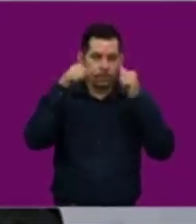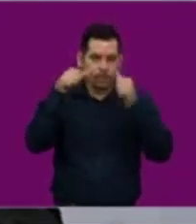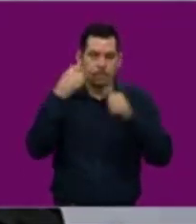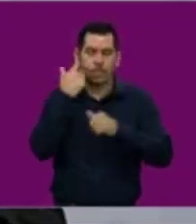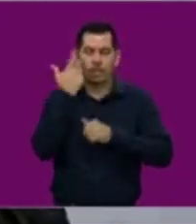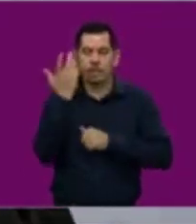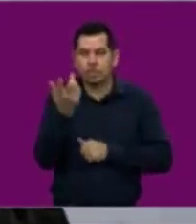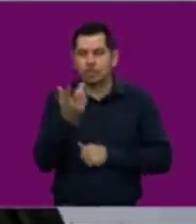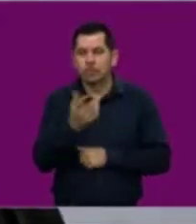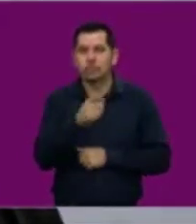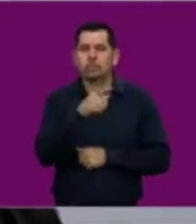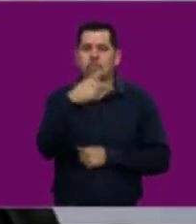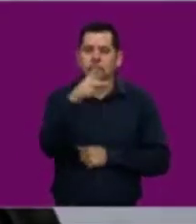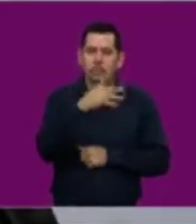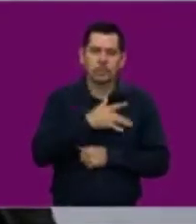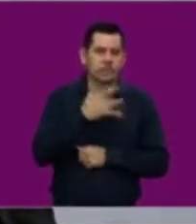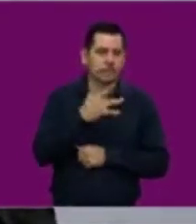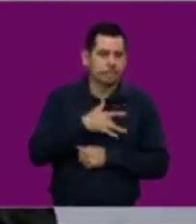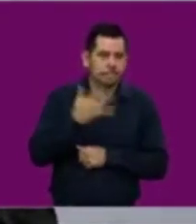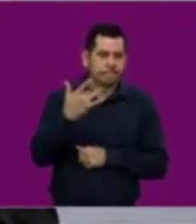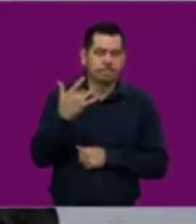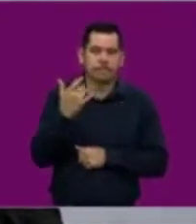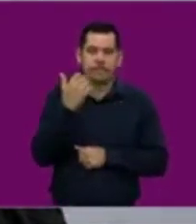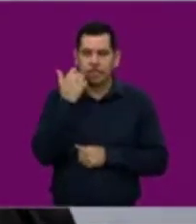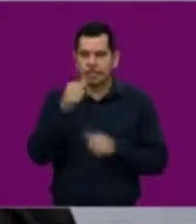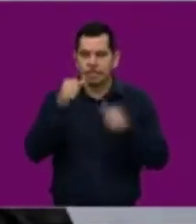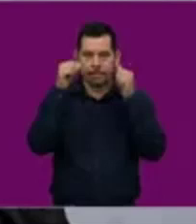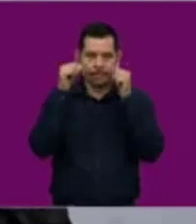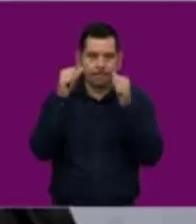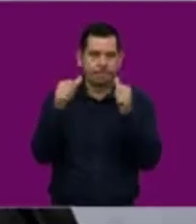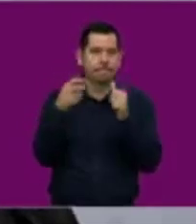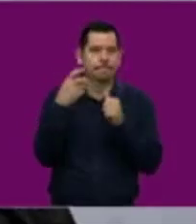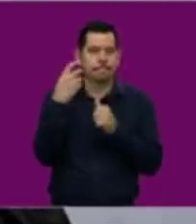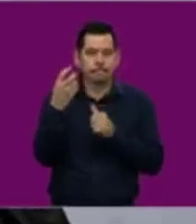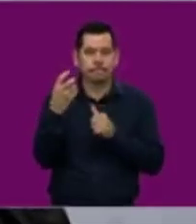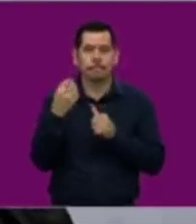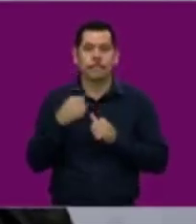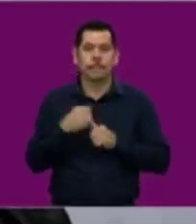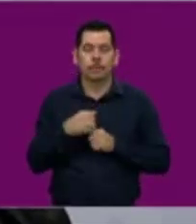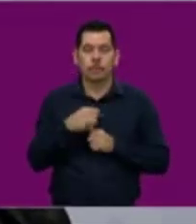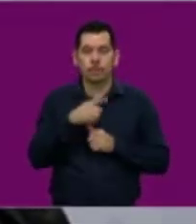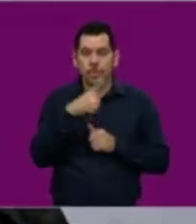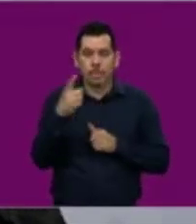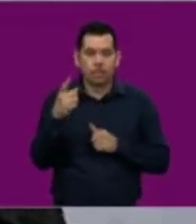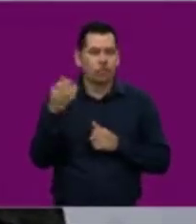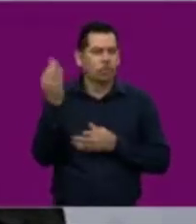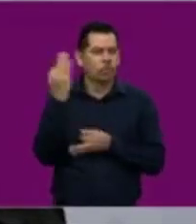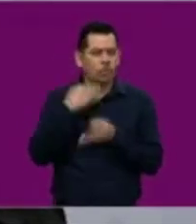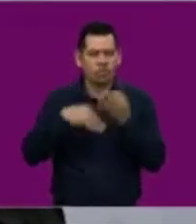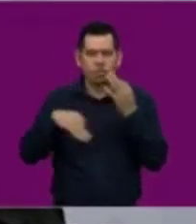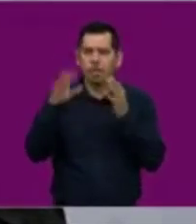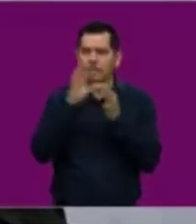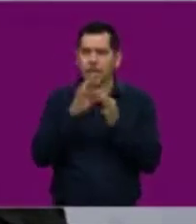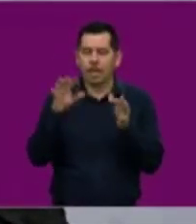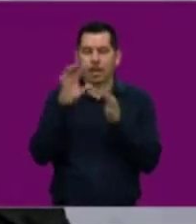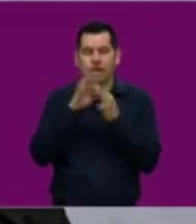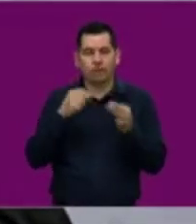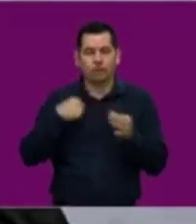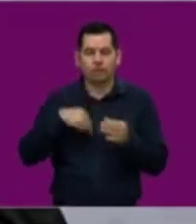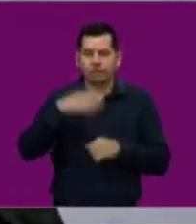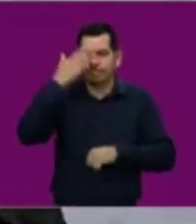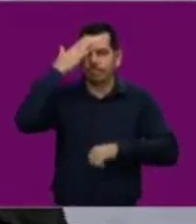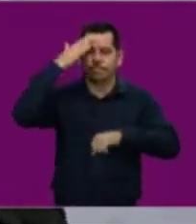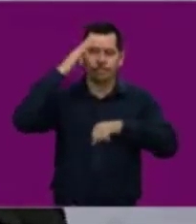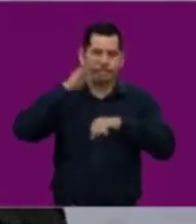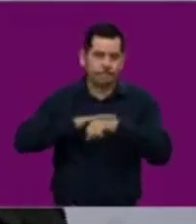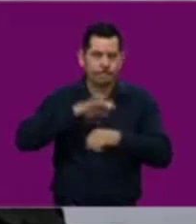de vista que serán tomados en cuenta todo lo que ustedes no señalen lo vamos a apuntar y